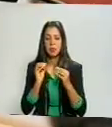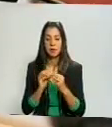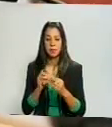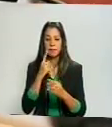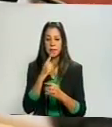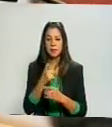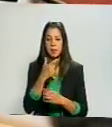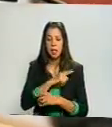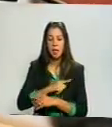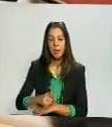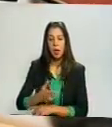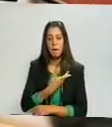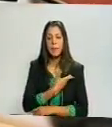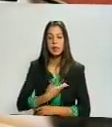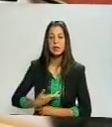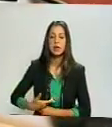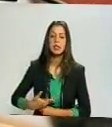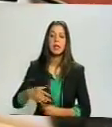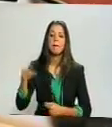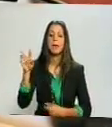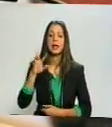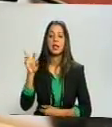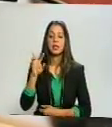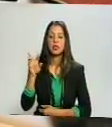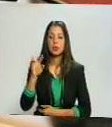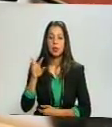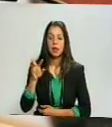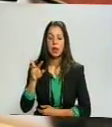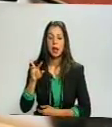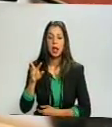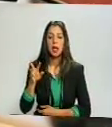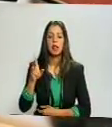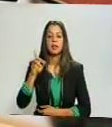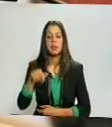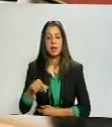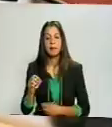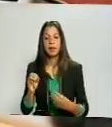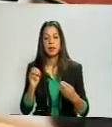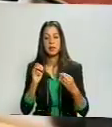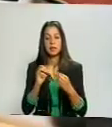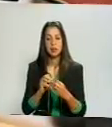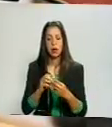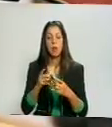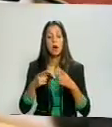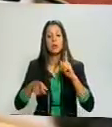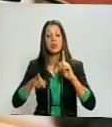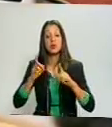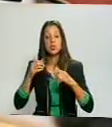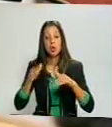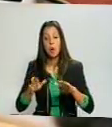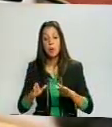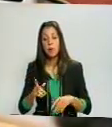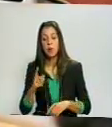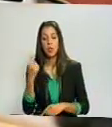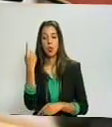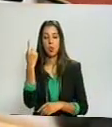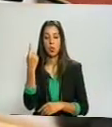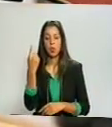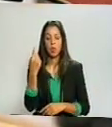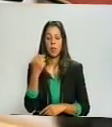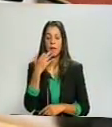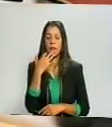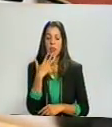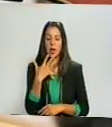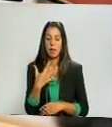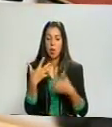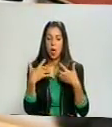el presidente de la República Bolivariana de Venezuela y en base a los siguientes supuestos. 1. Cuando su